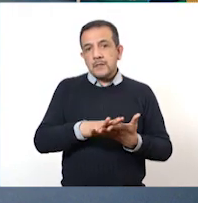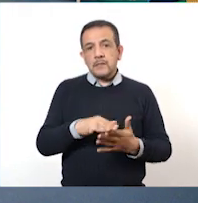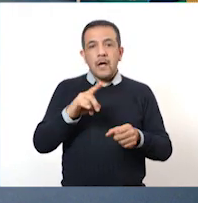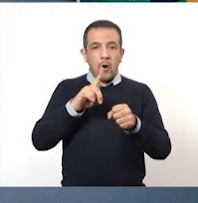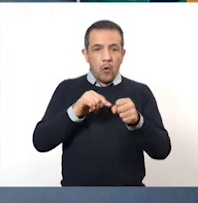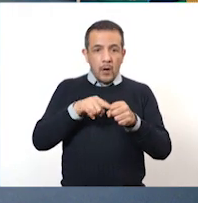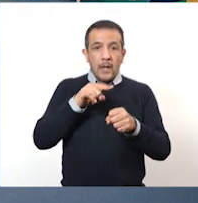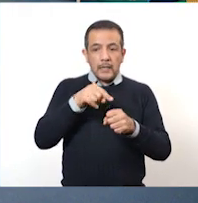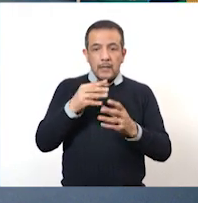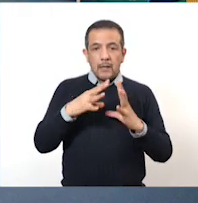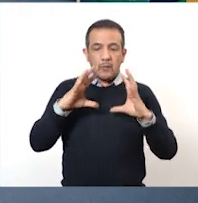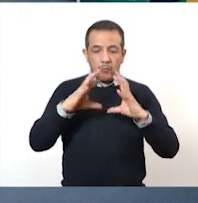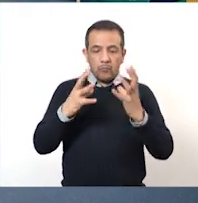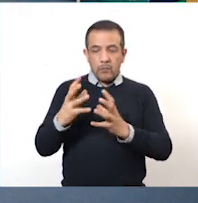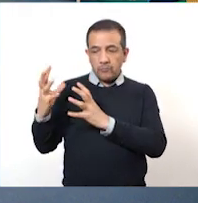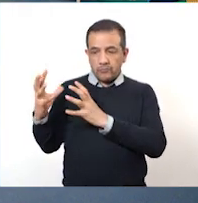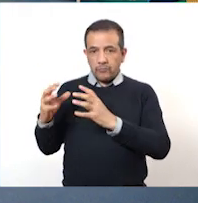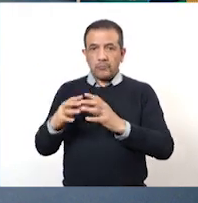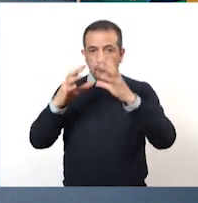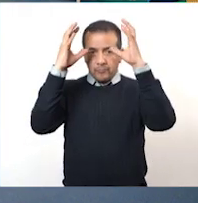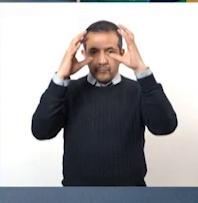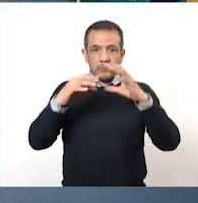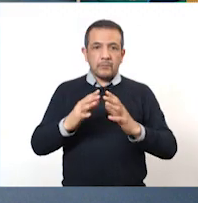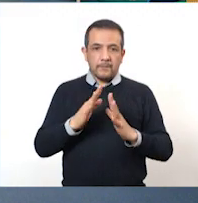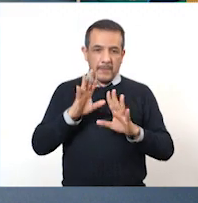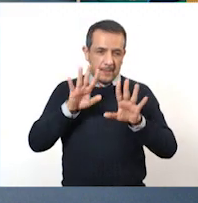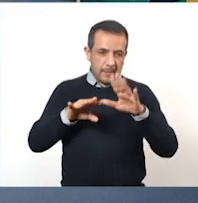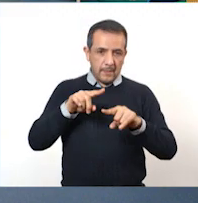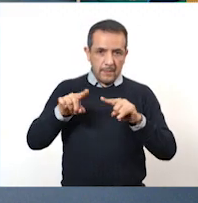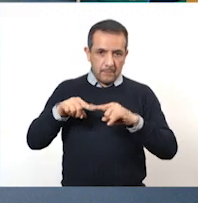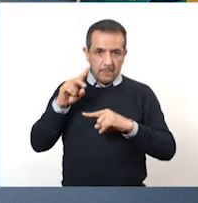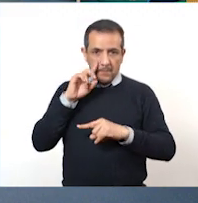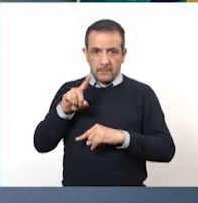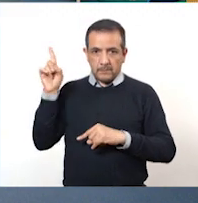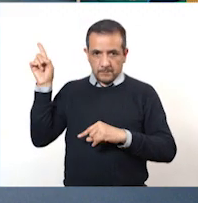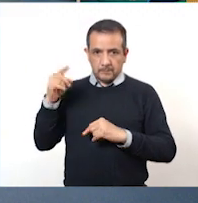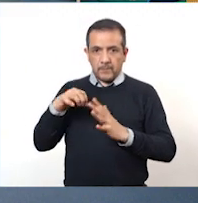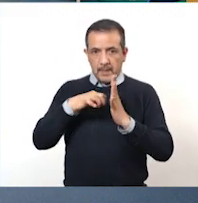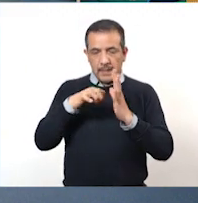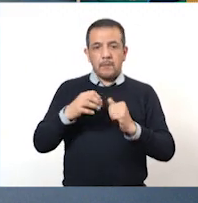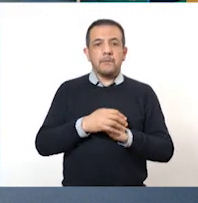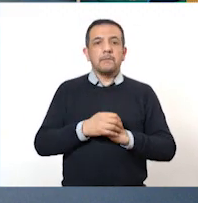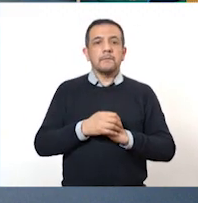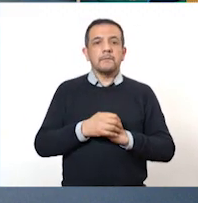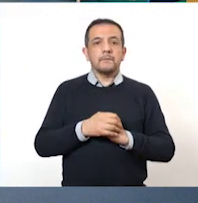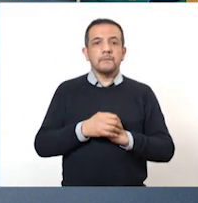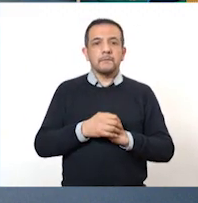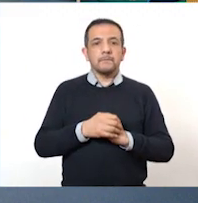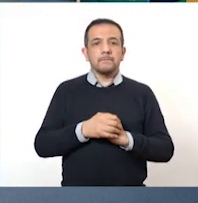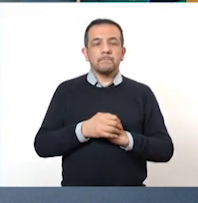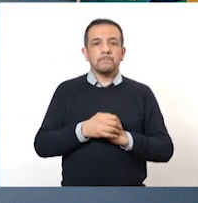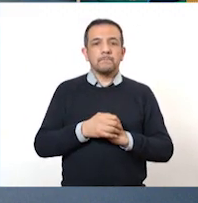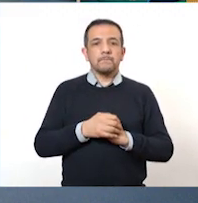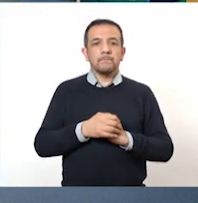colores y nos la vamos a pasar, ¿te parece? Muy bien. Bien, sí. Vamos a intentarlo a ver qué tal nos sale. Ejemplo, ¿eh?